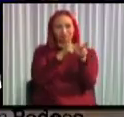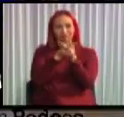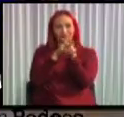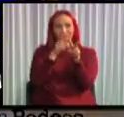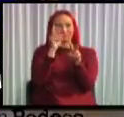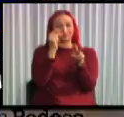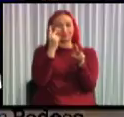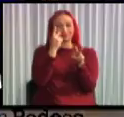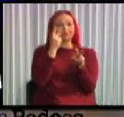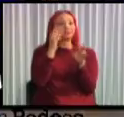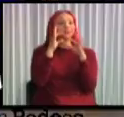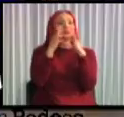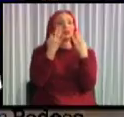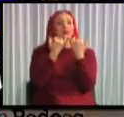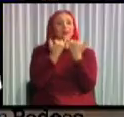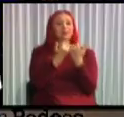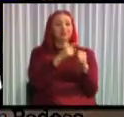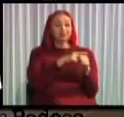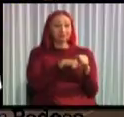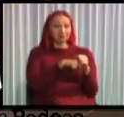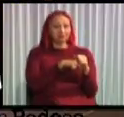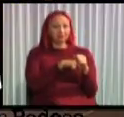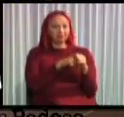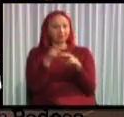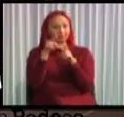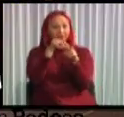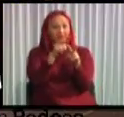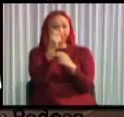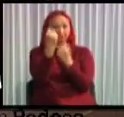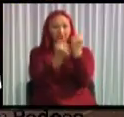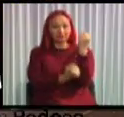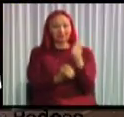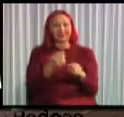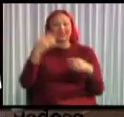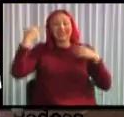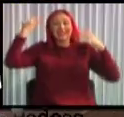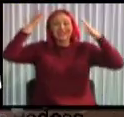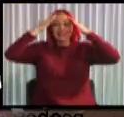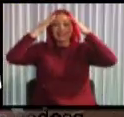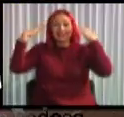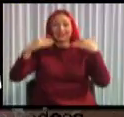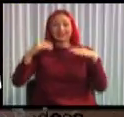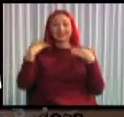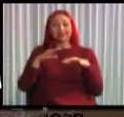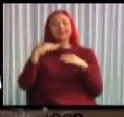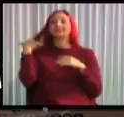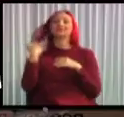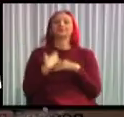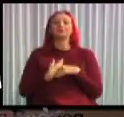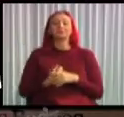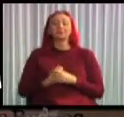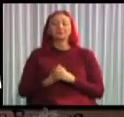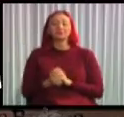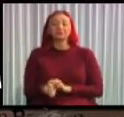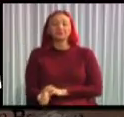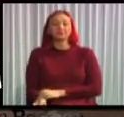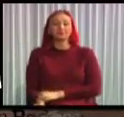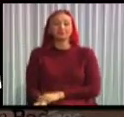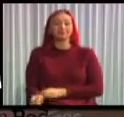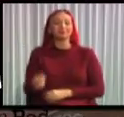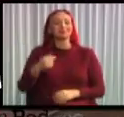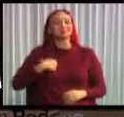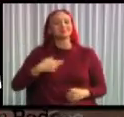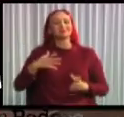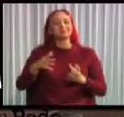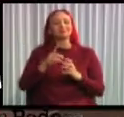¿Cuántos padres de familia en este momento viendo un carrito de esos dice, Dios, era el que realmente